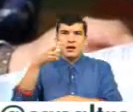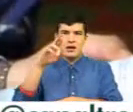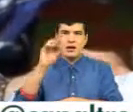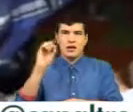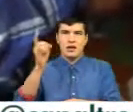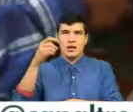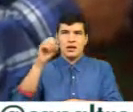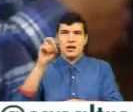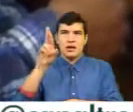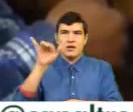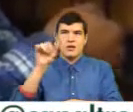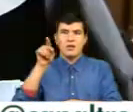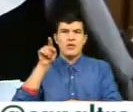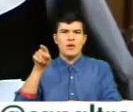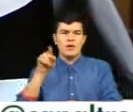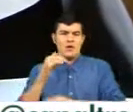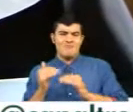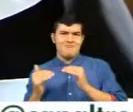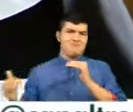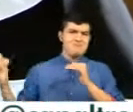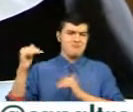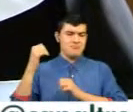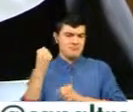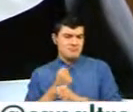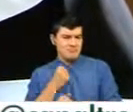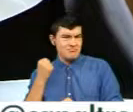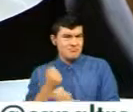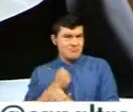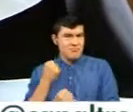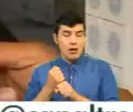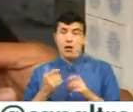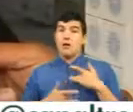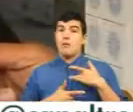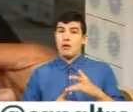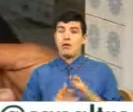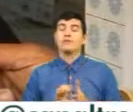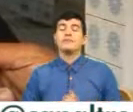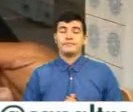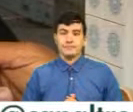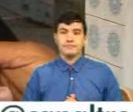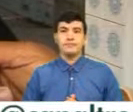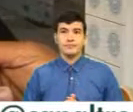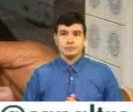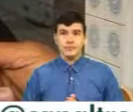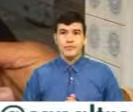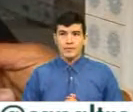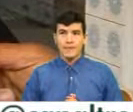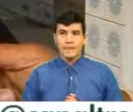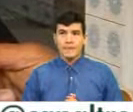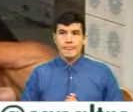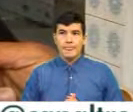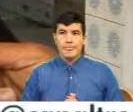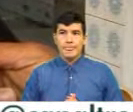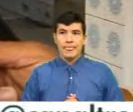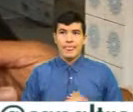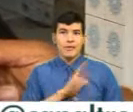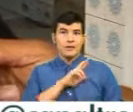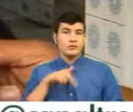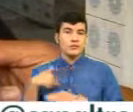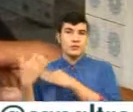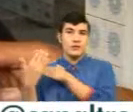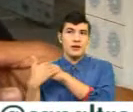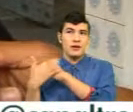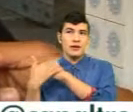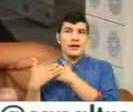que se ha puesto a la altura y nos ha colaborado vamos a hemos sido notificados y